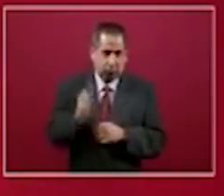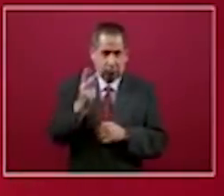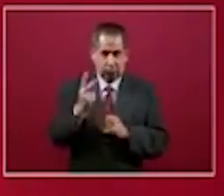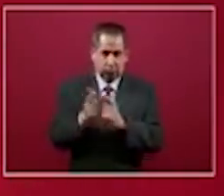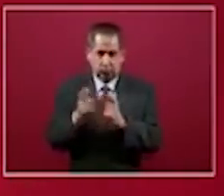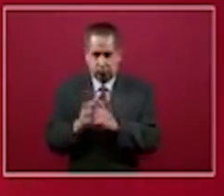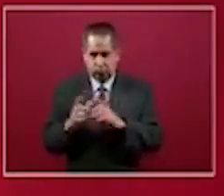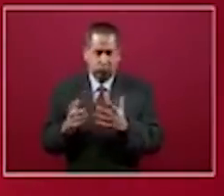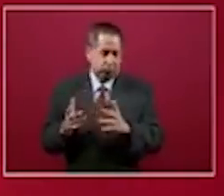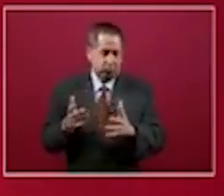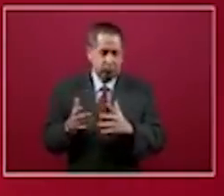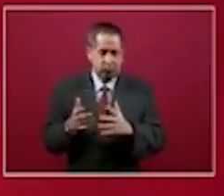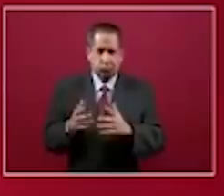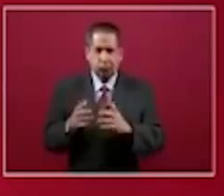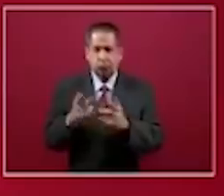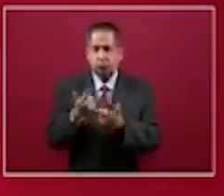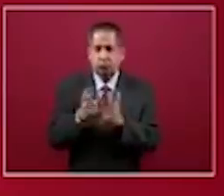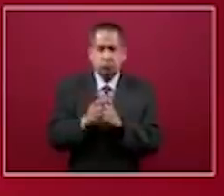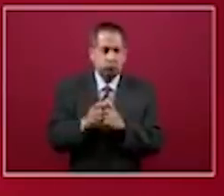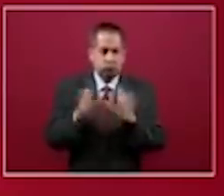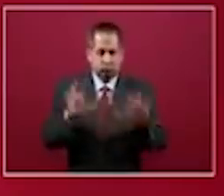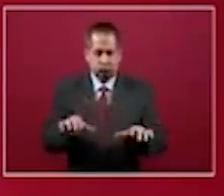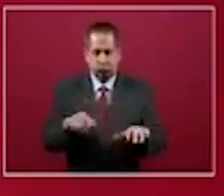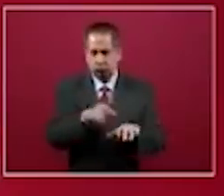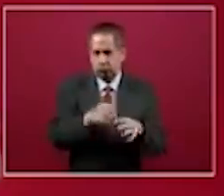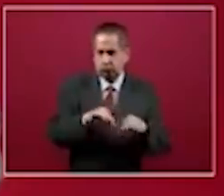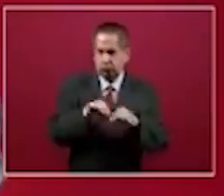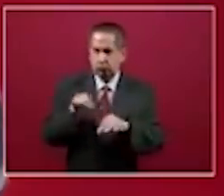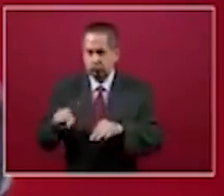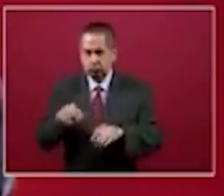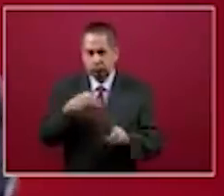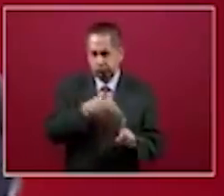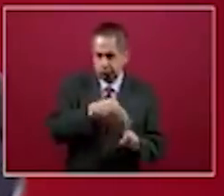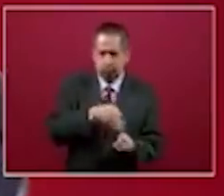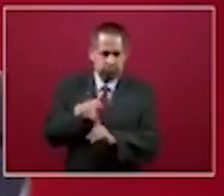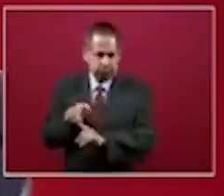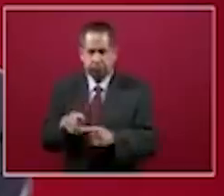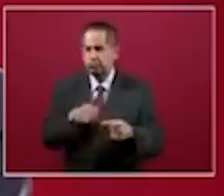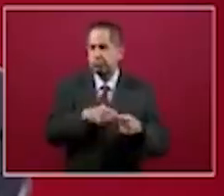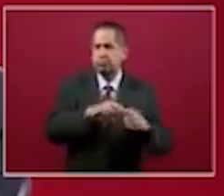grupos de población preferente, los